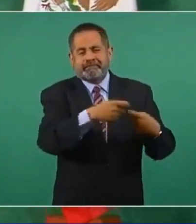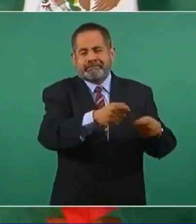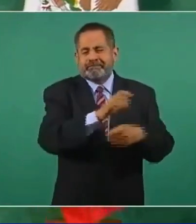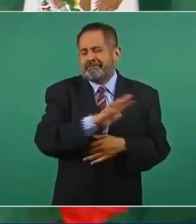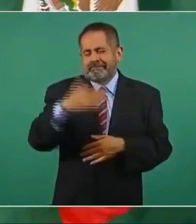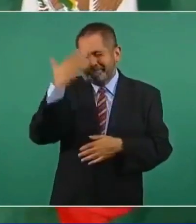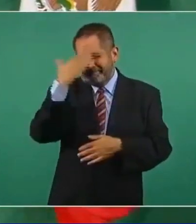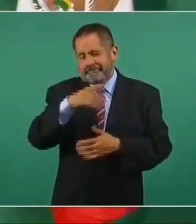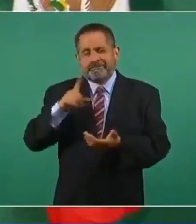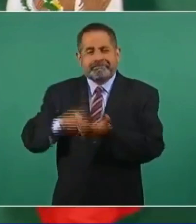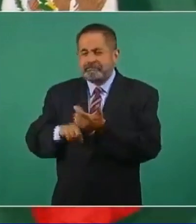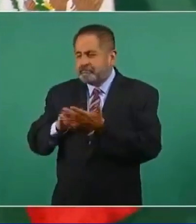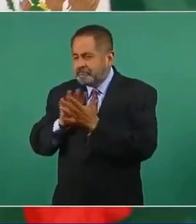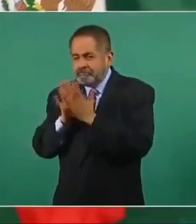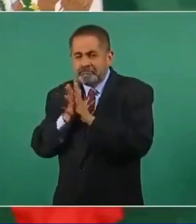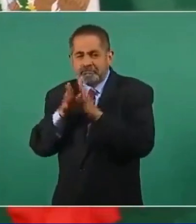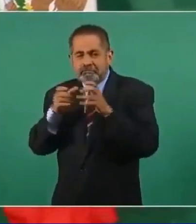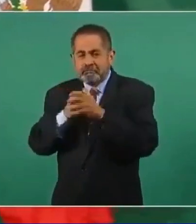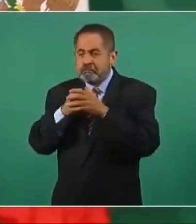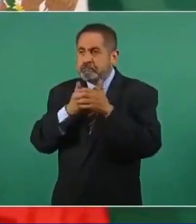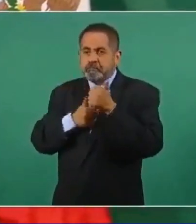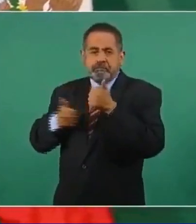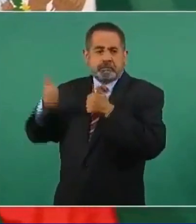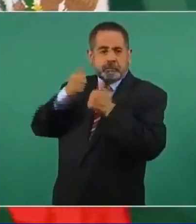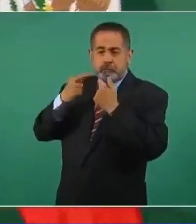Esto se resolvía arriba